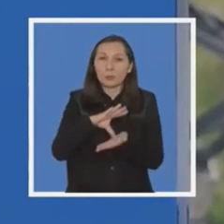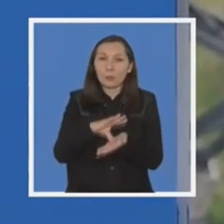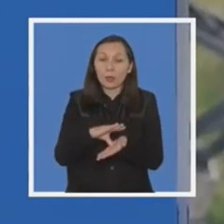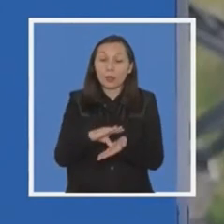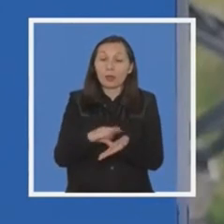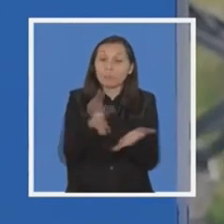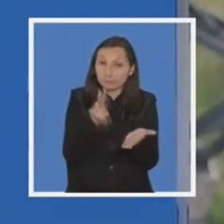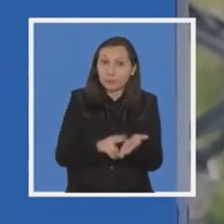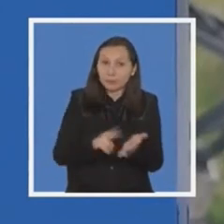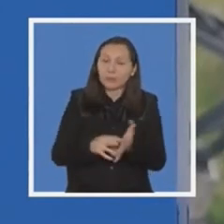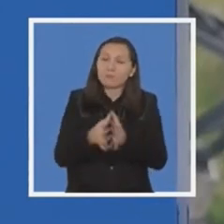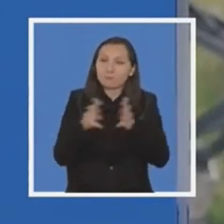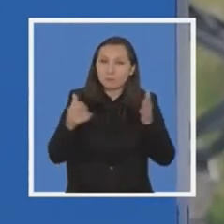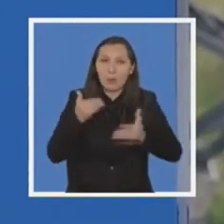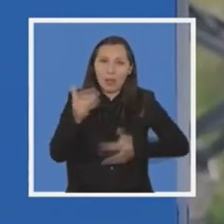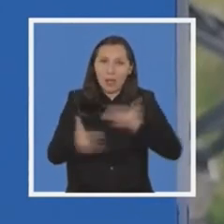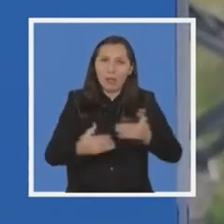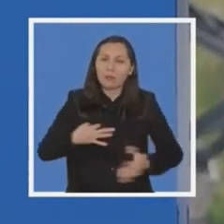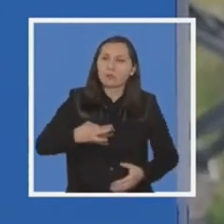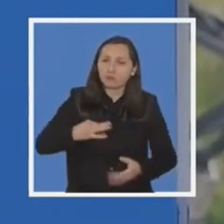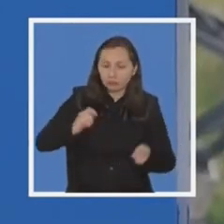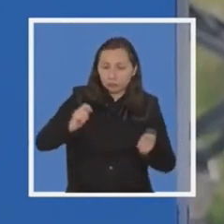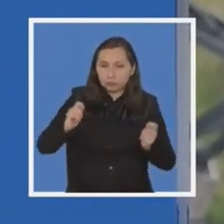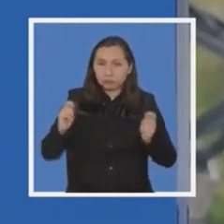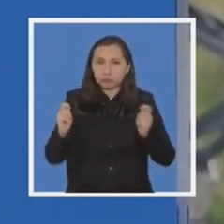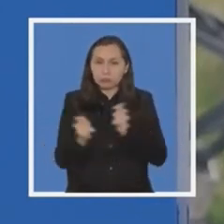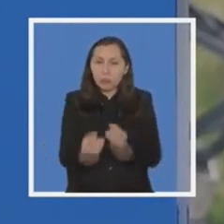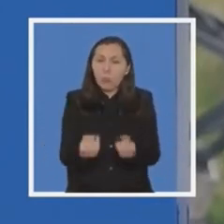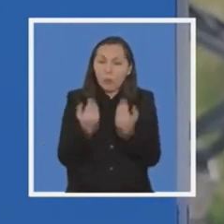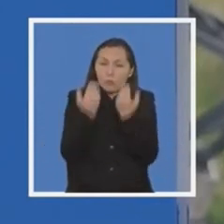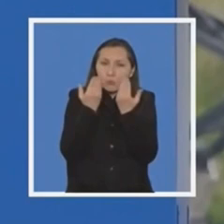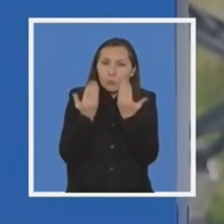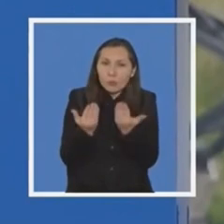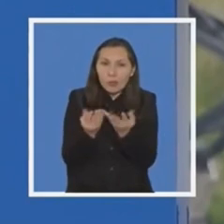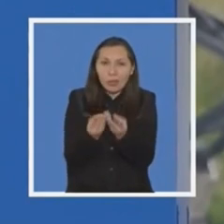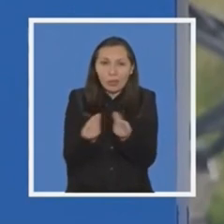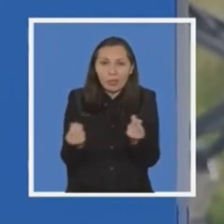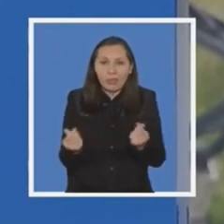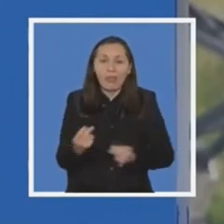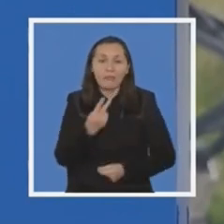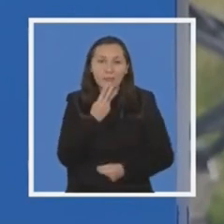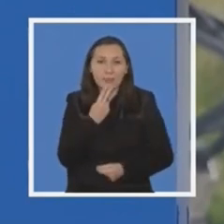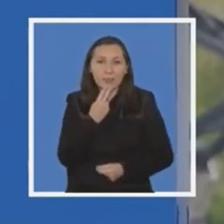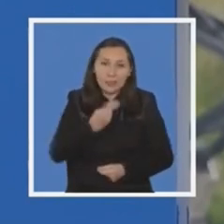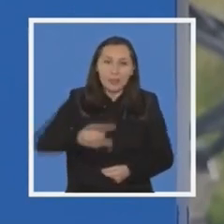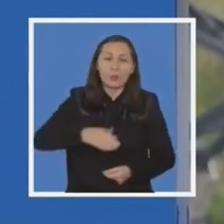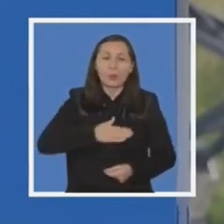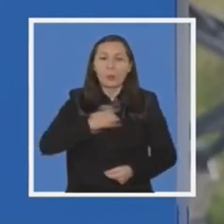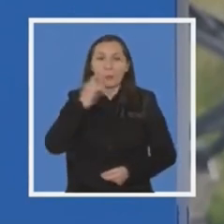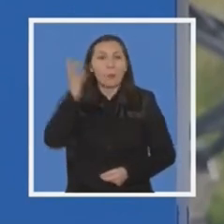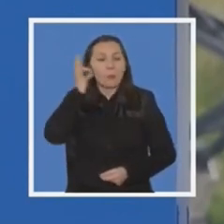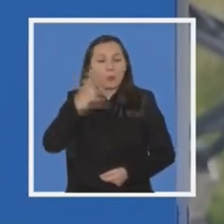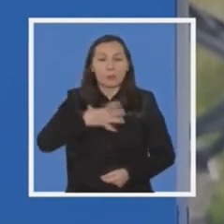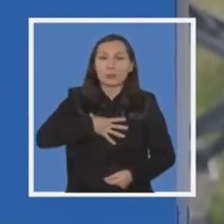Jara sin un gran avance civilizatorio y muy merecido para la calidad de vida de nuestras y